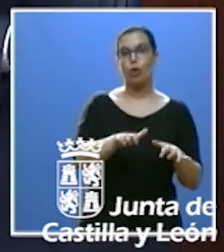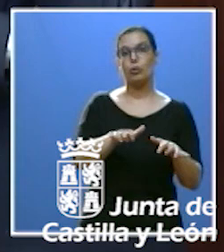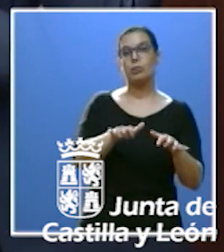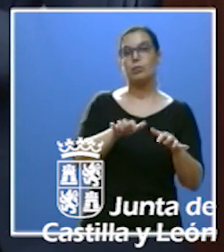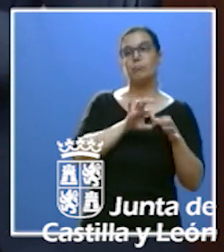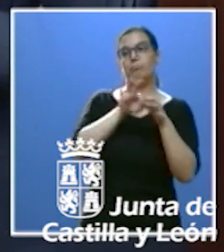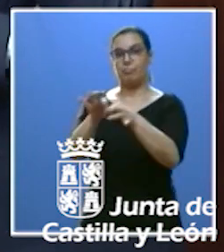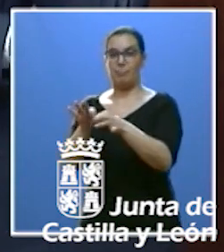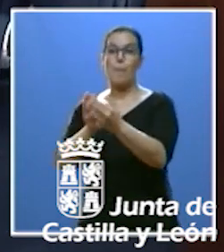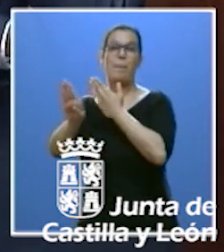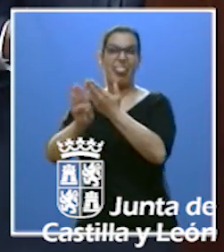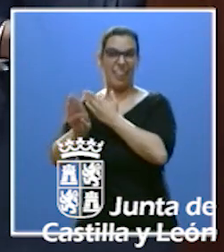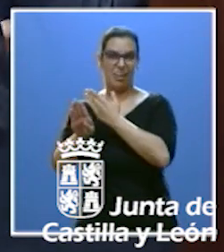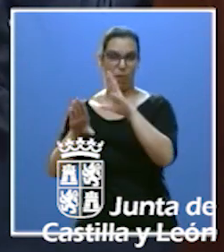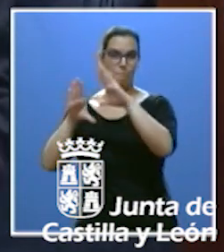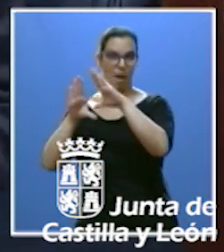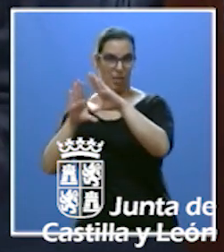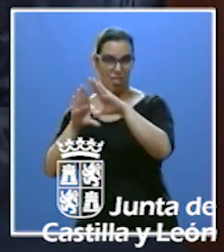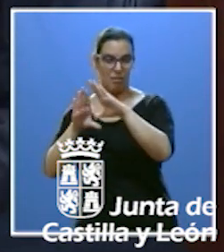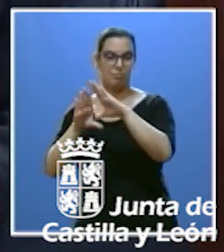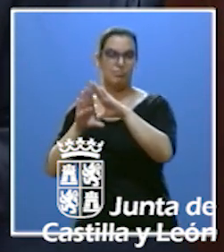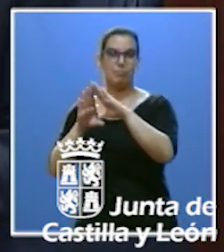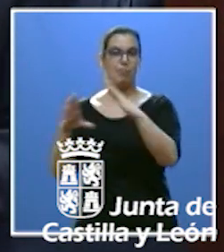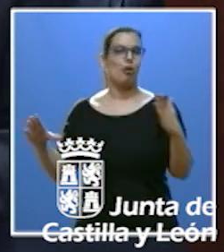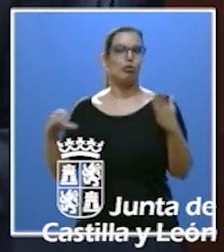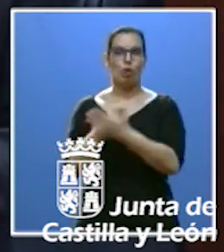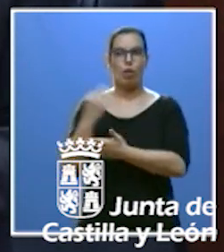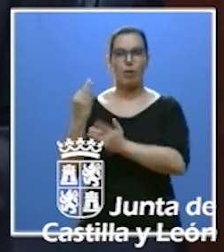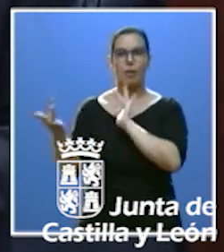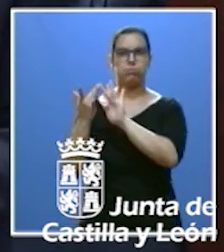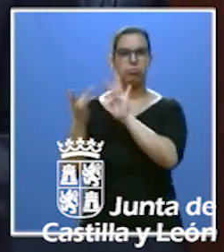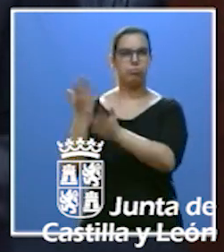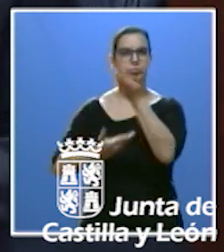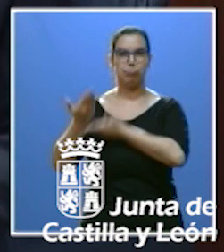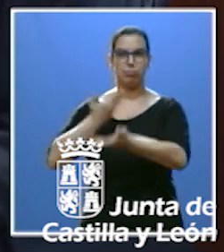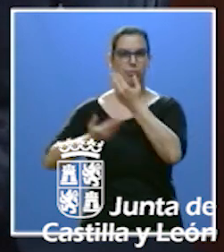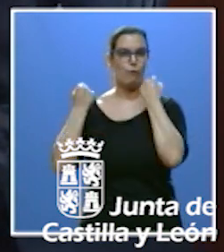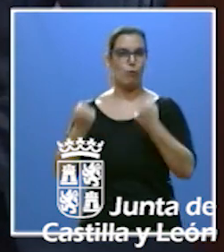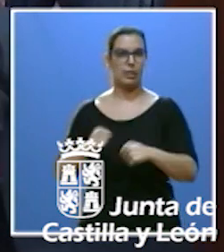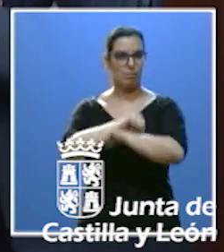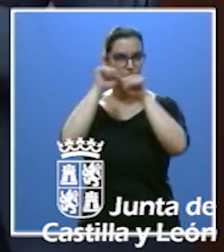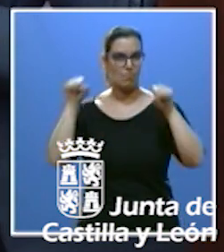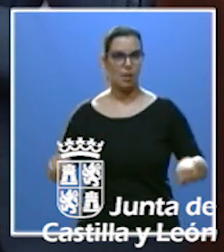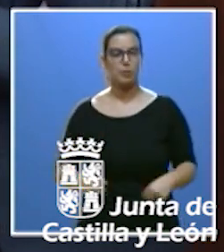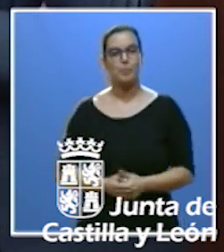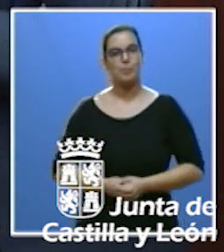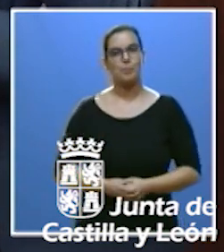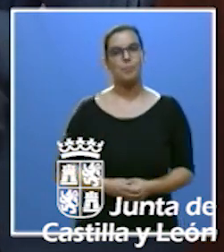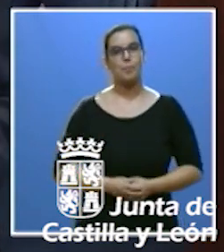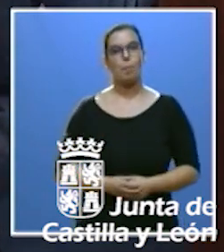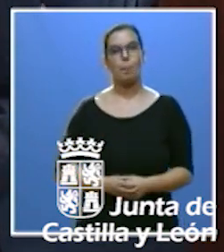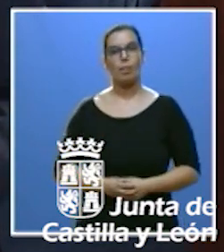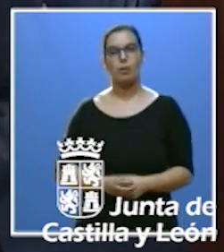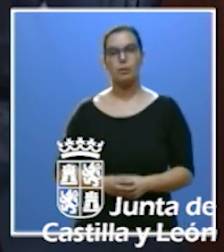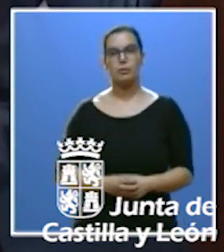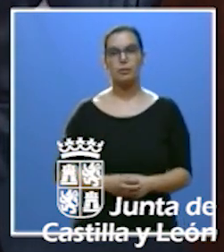la vecina Comunidad de Madrid, con la que todos debemos potenciar nuestra colaboración. Antes de comenzar